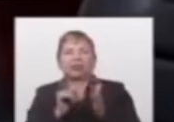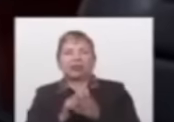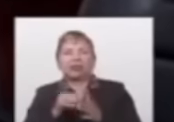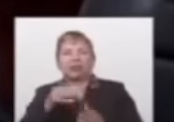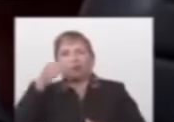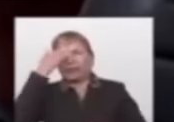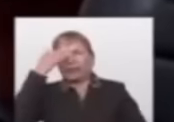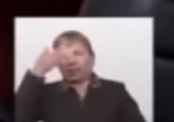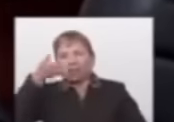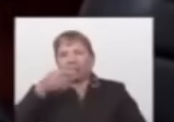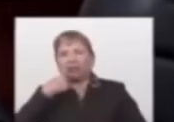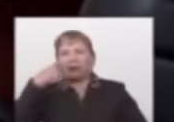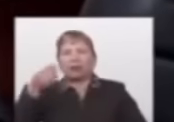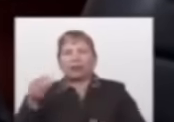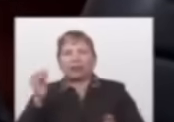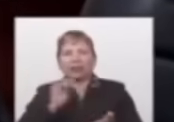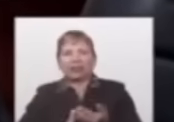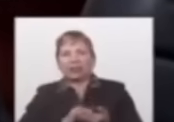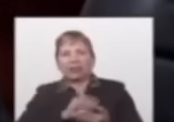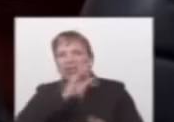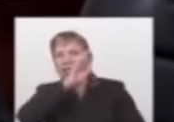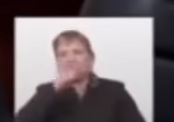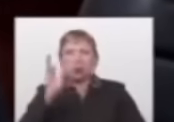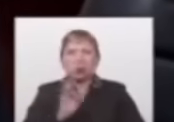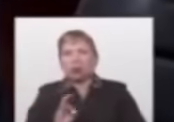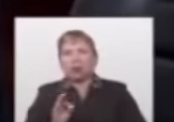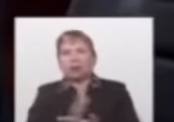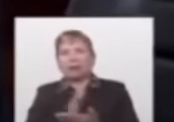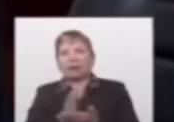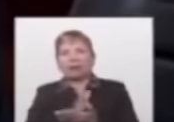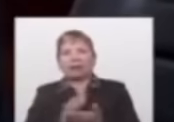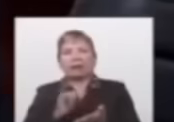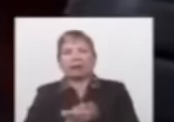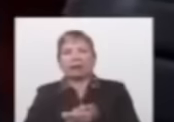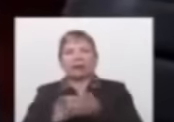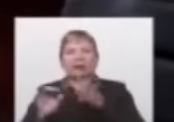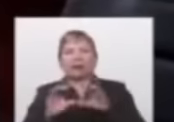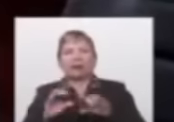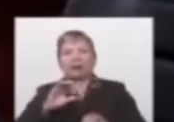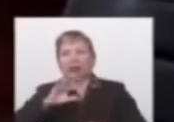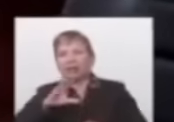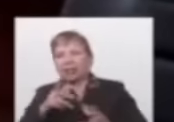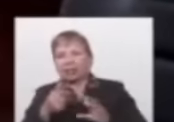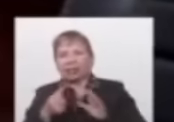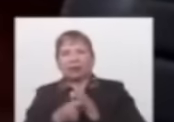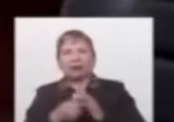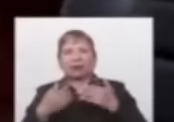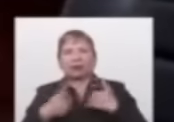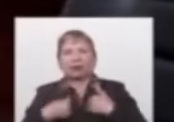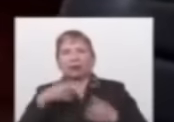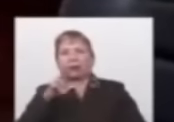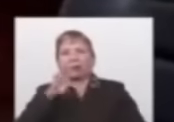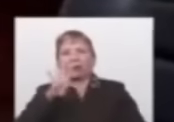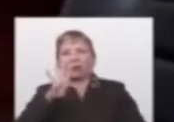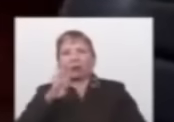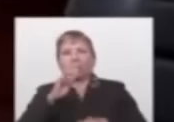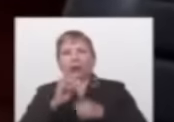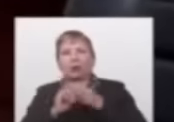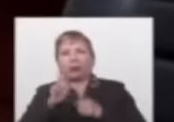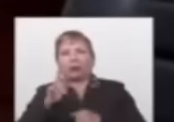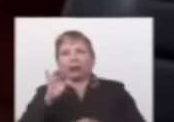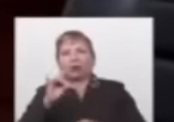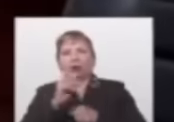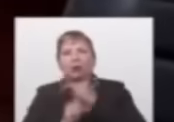la frente en alto, lo vuelvo a decir, que nunca he participado en ningún hecho delictivo y tengo 24 años,